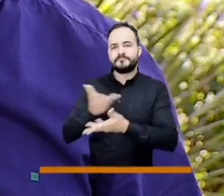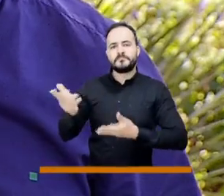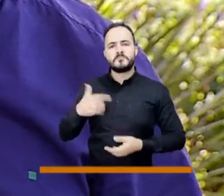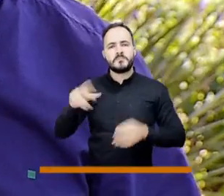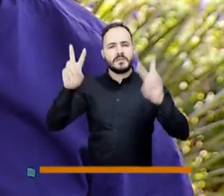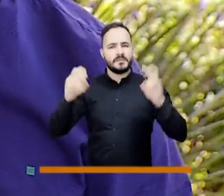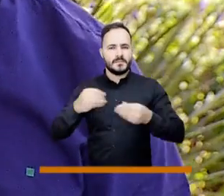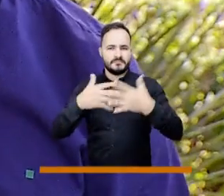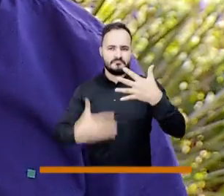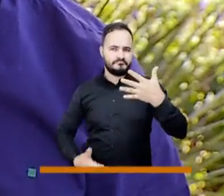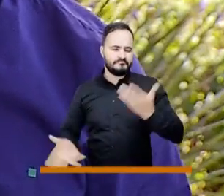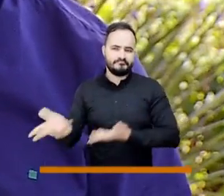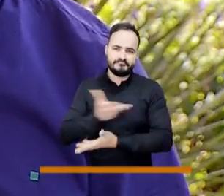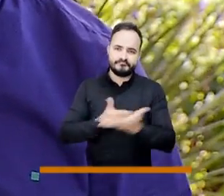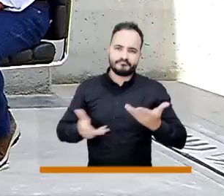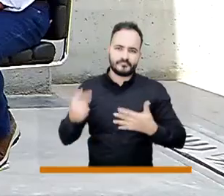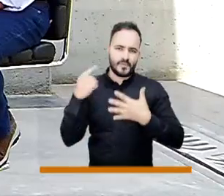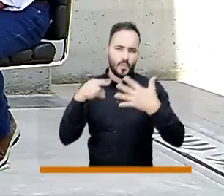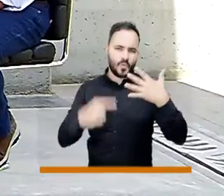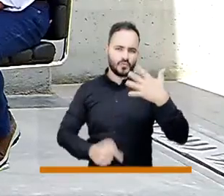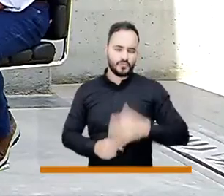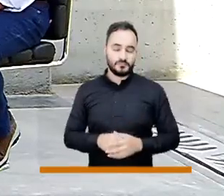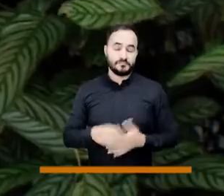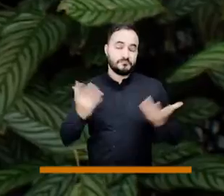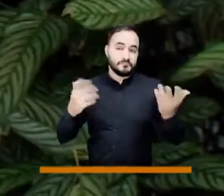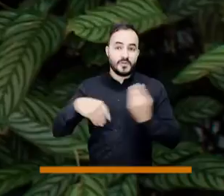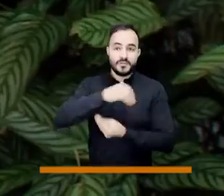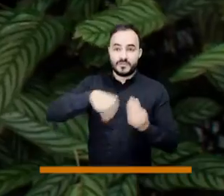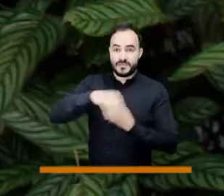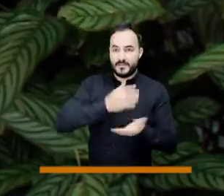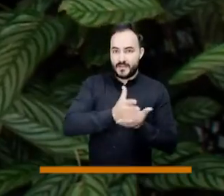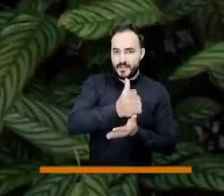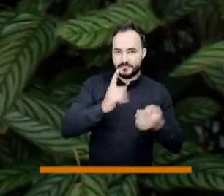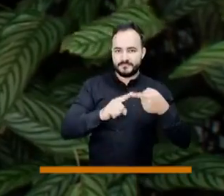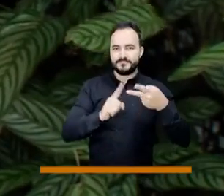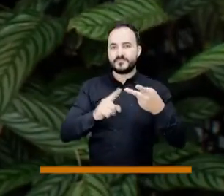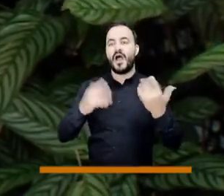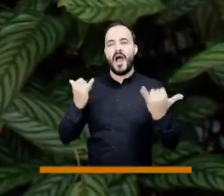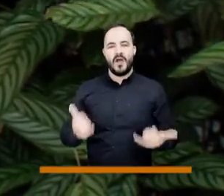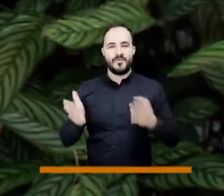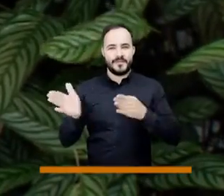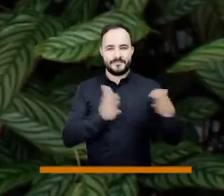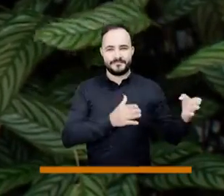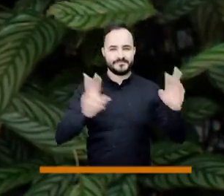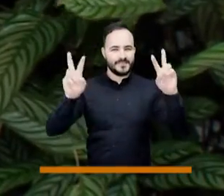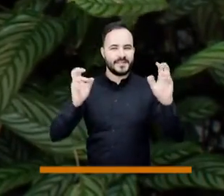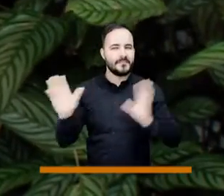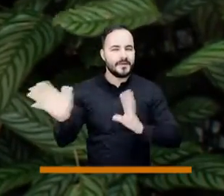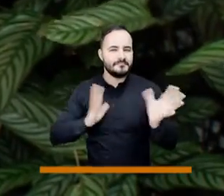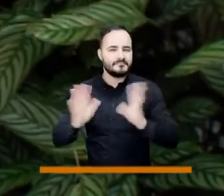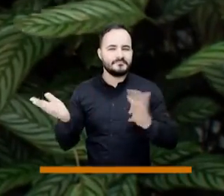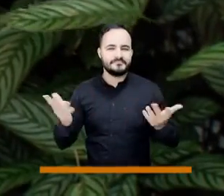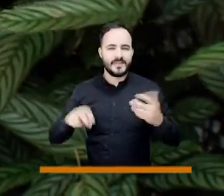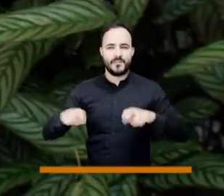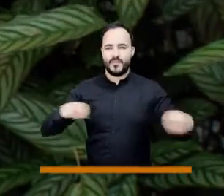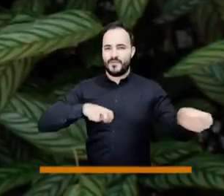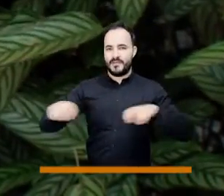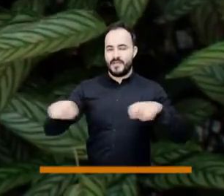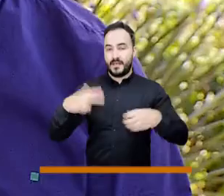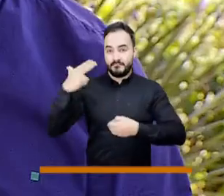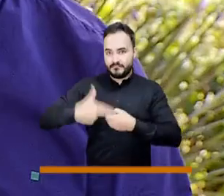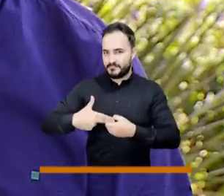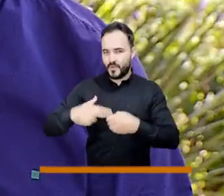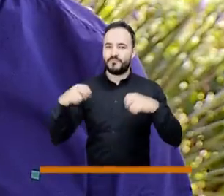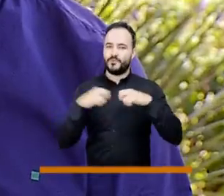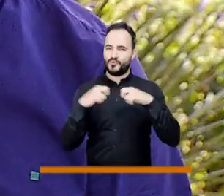con quien hemos hablado de temas de sostenibilidad, pero ahora vamos a hablar de movilidad eléctrica, un tema que está ligado